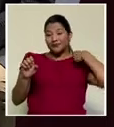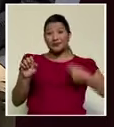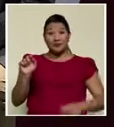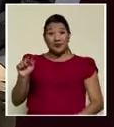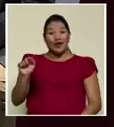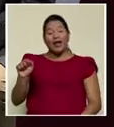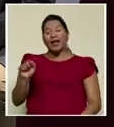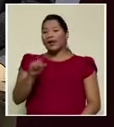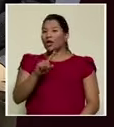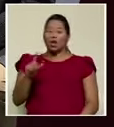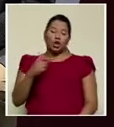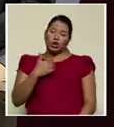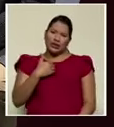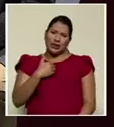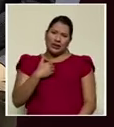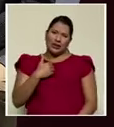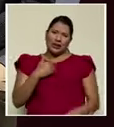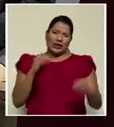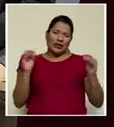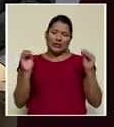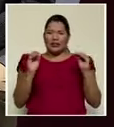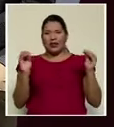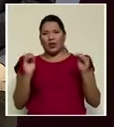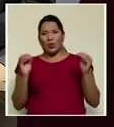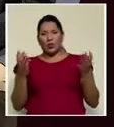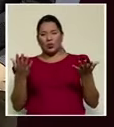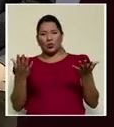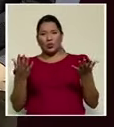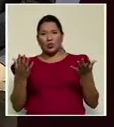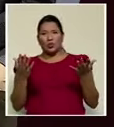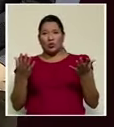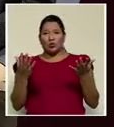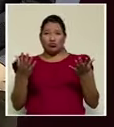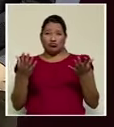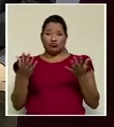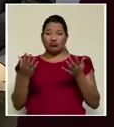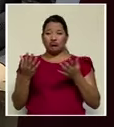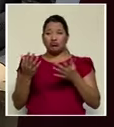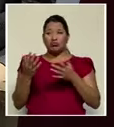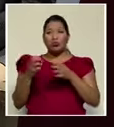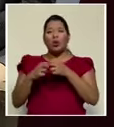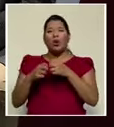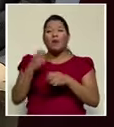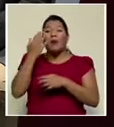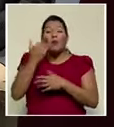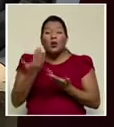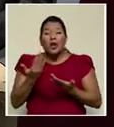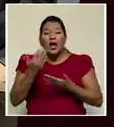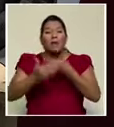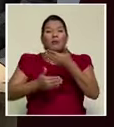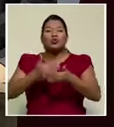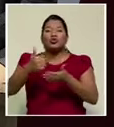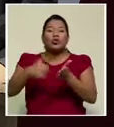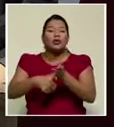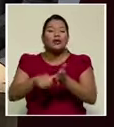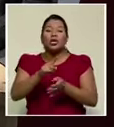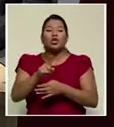tiene obviamente ninguna dificultad en dirimirse porque no es real, ¿verdad? No cumple la máxima aquella del